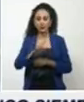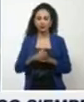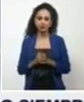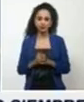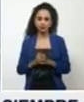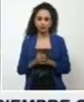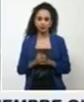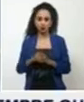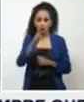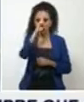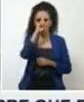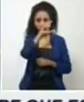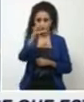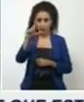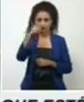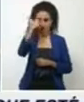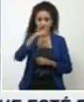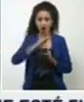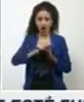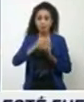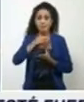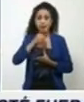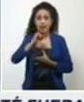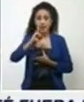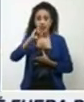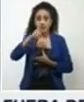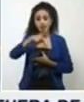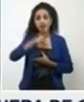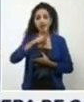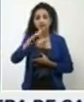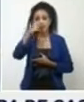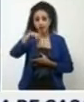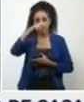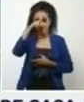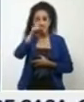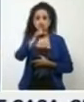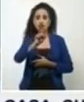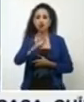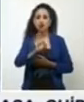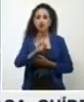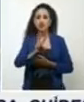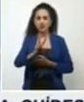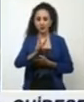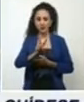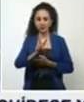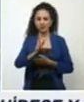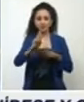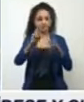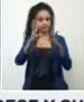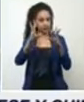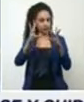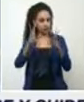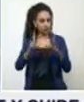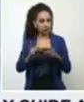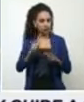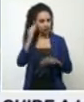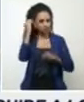Hospital Hermanos Amejeira, 182. Como resultado del análisis de